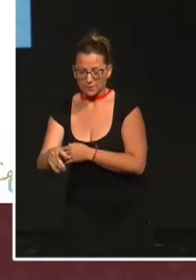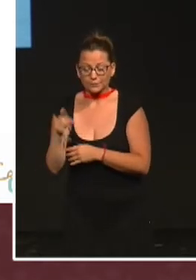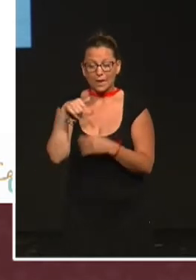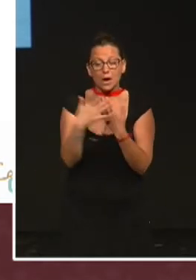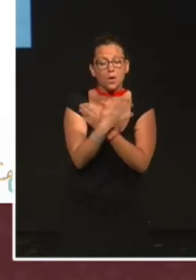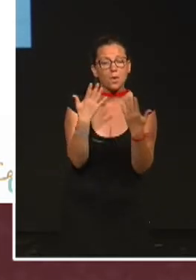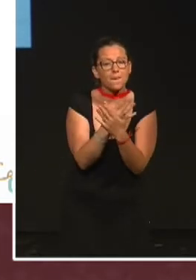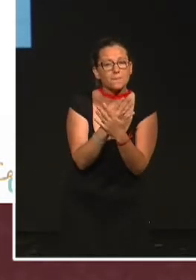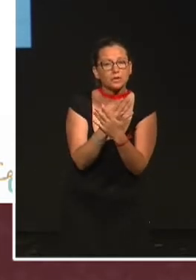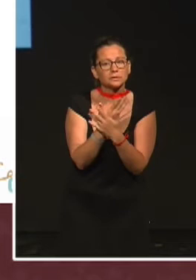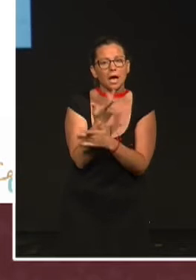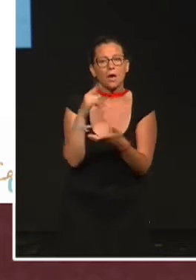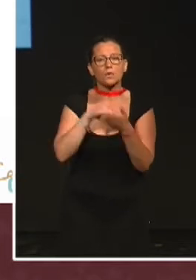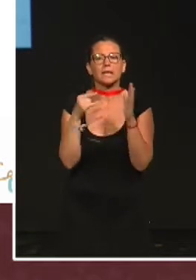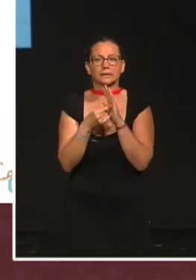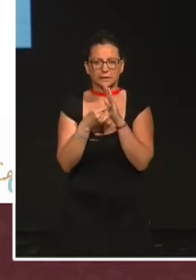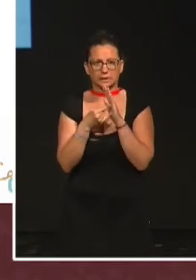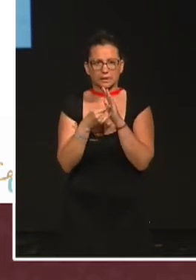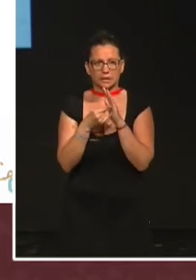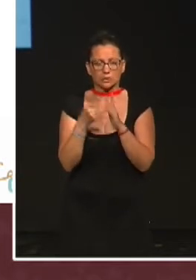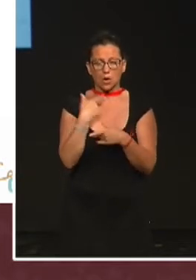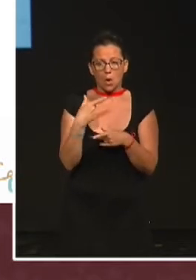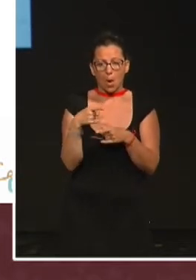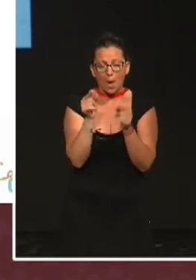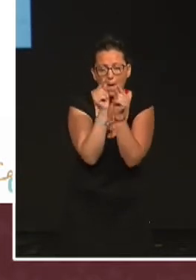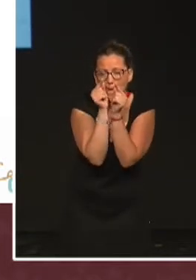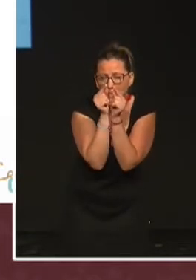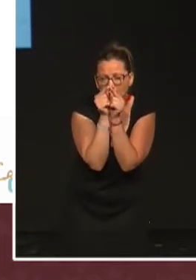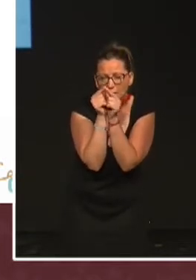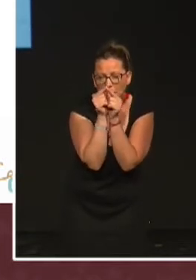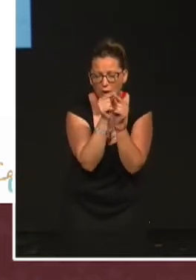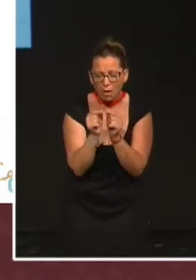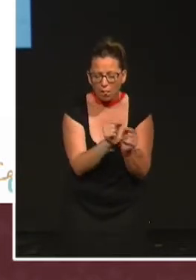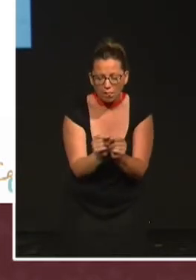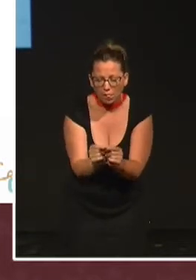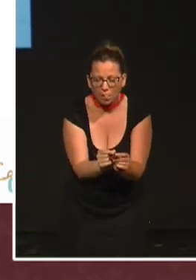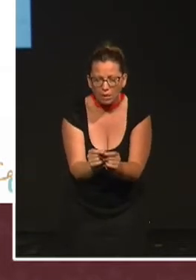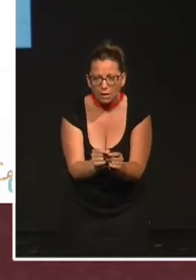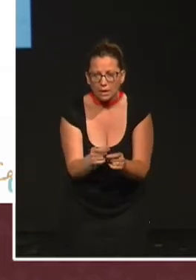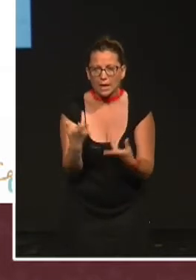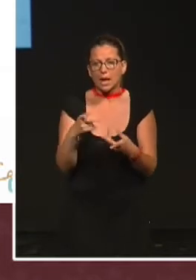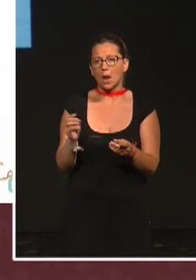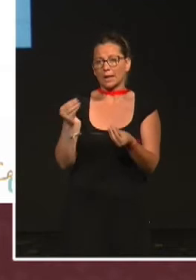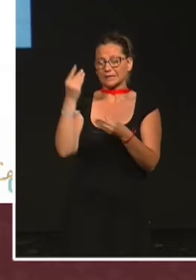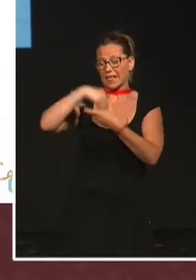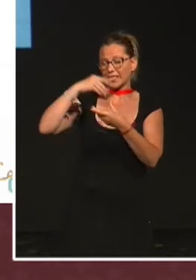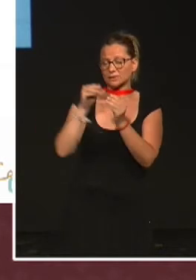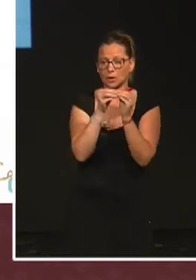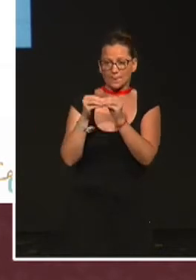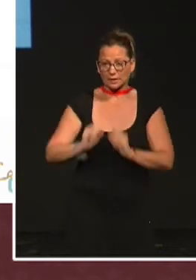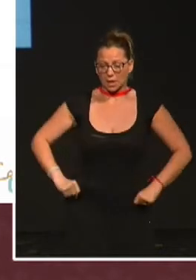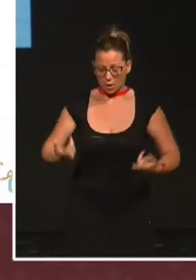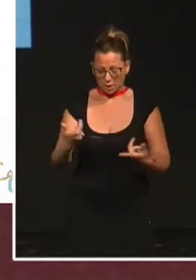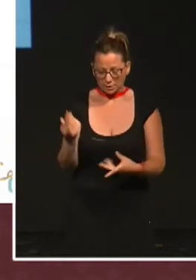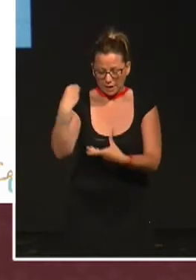una técnica biotecnológica, es decir, son los microorganismos que están presentes en los propios materiales orgánicos los que degradan esa